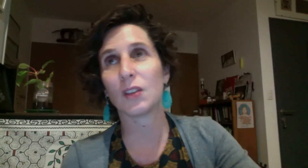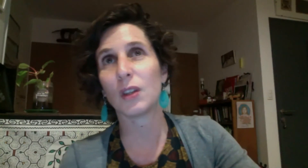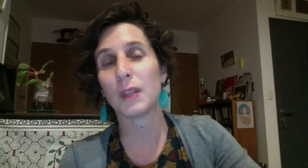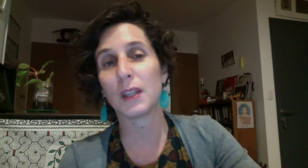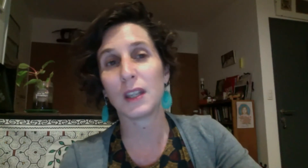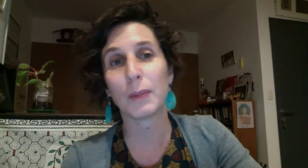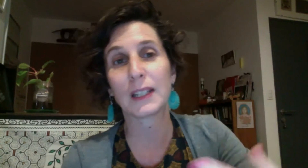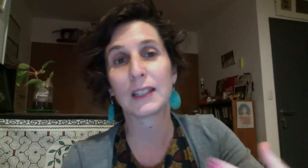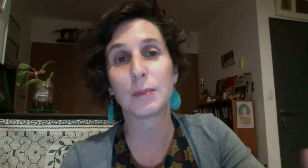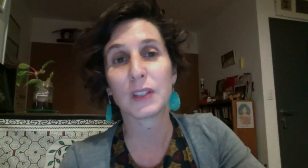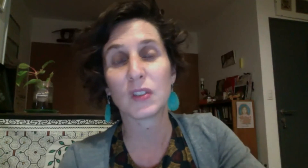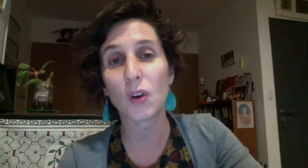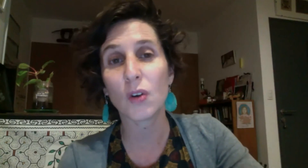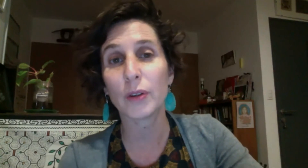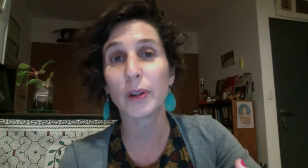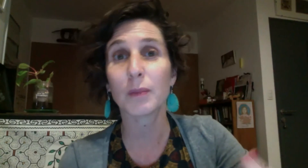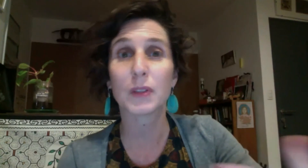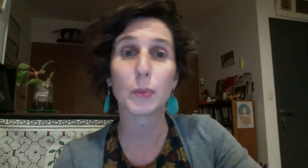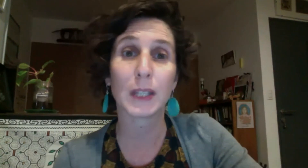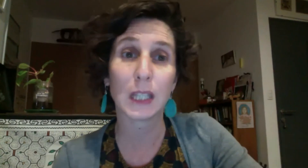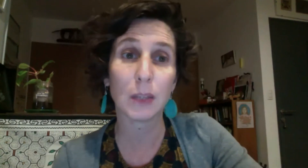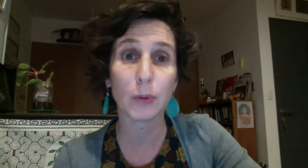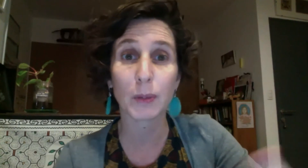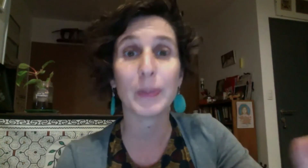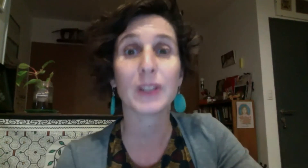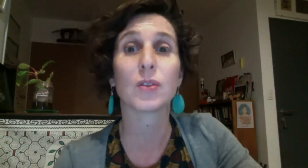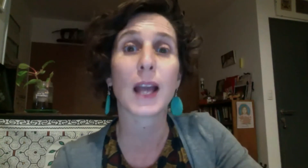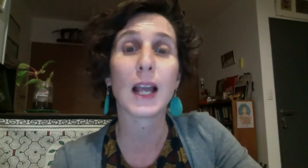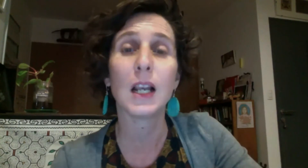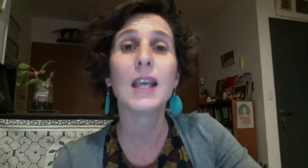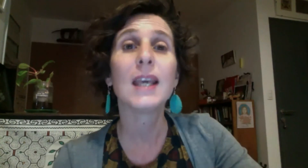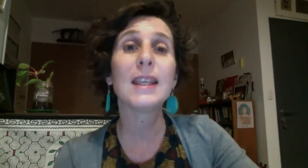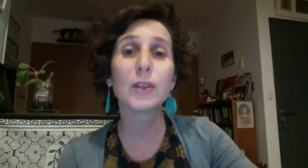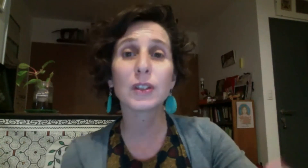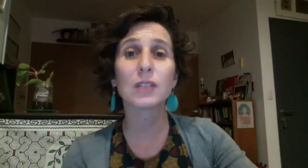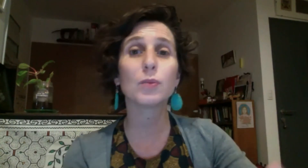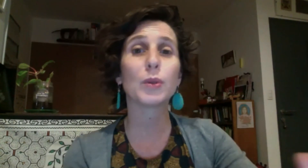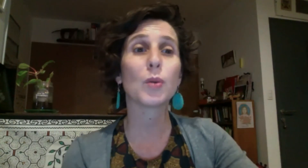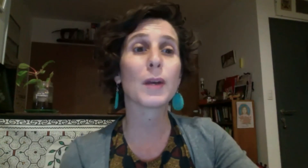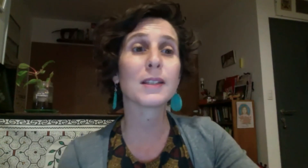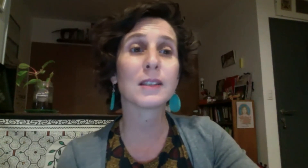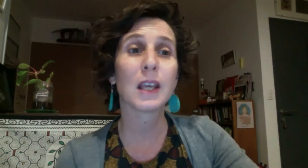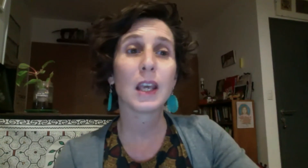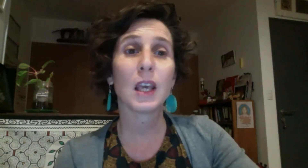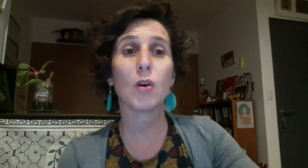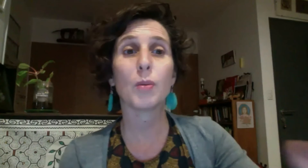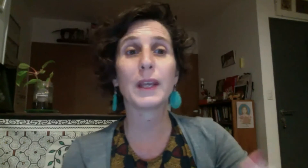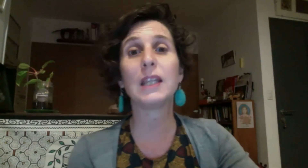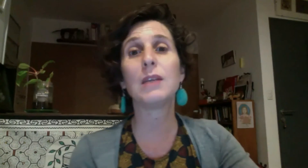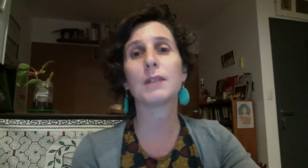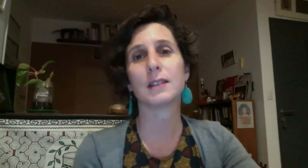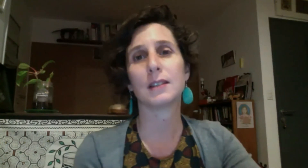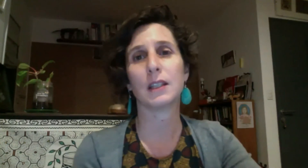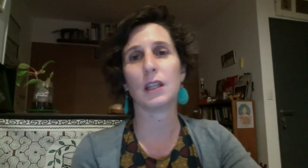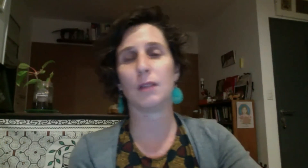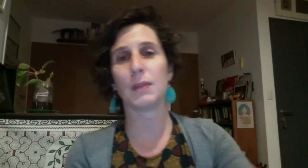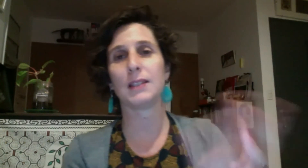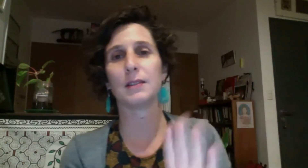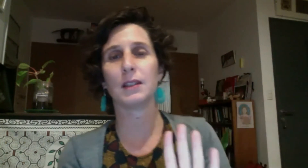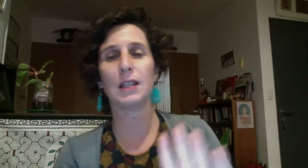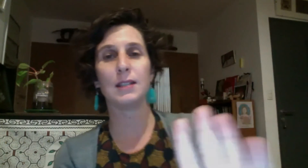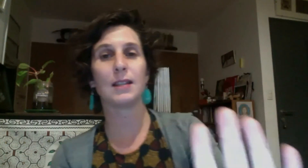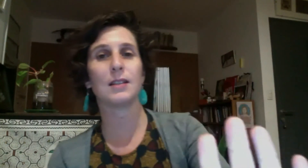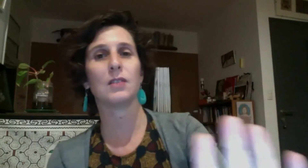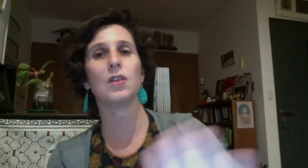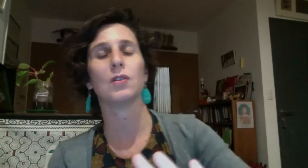tanto de participación o de orden más subjetivo, más personal, y otras un poco más objetivas, si se quiere, más